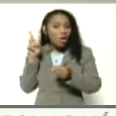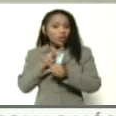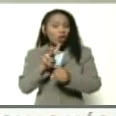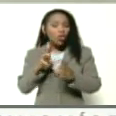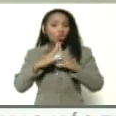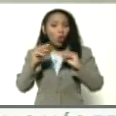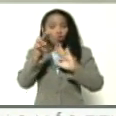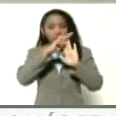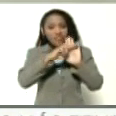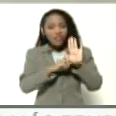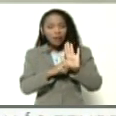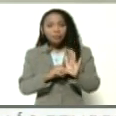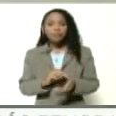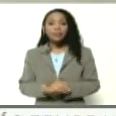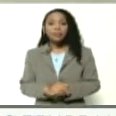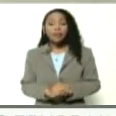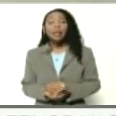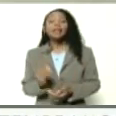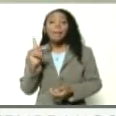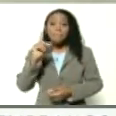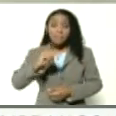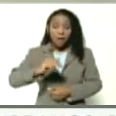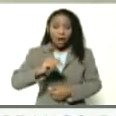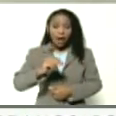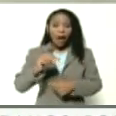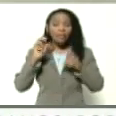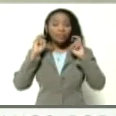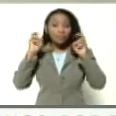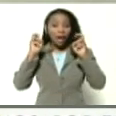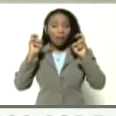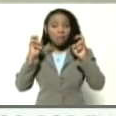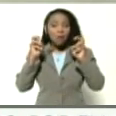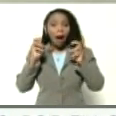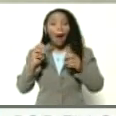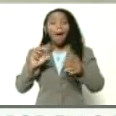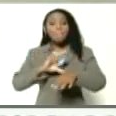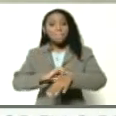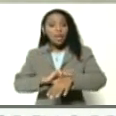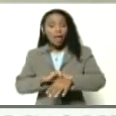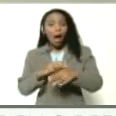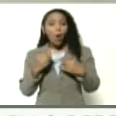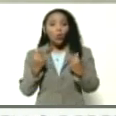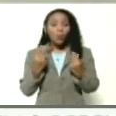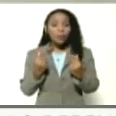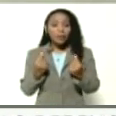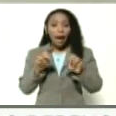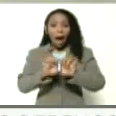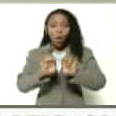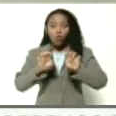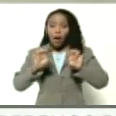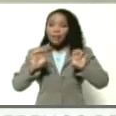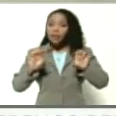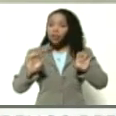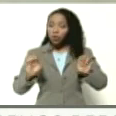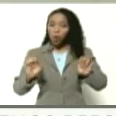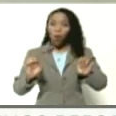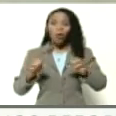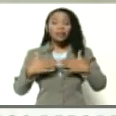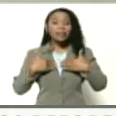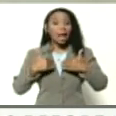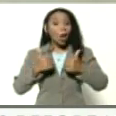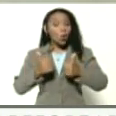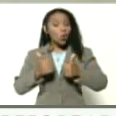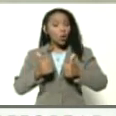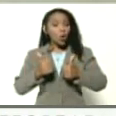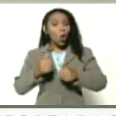nivel, incluyendo el área médica, económica, en la educación, la salud y